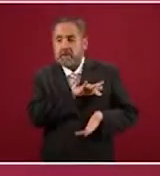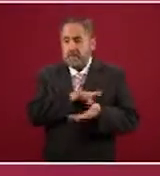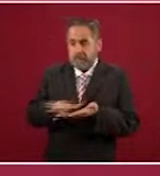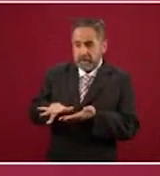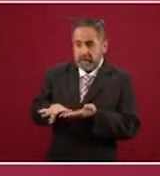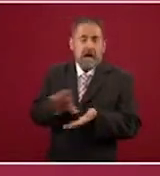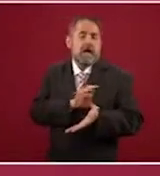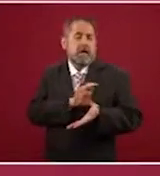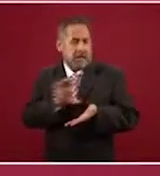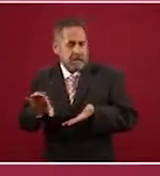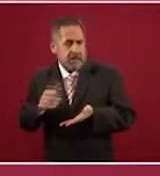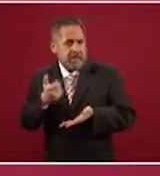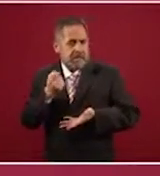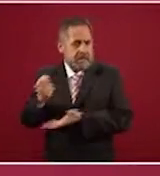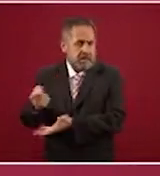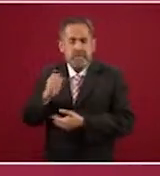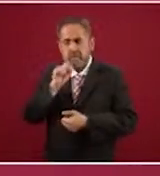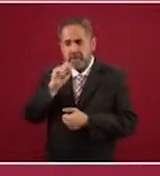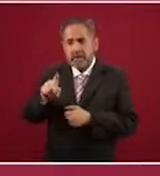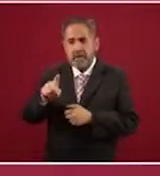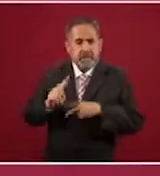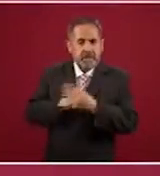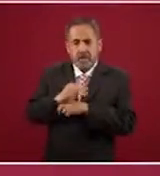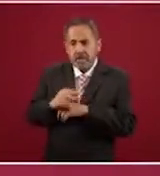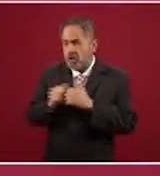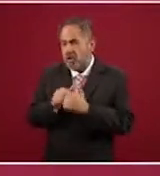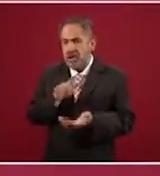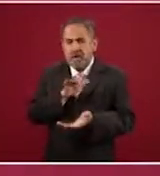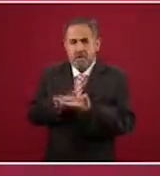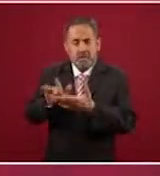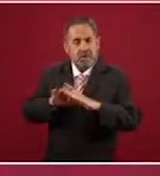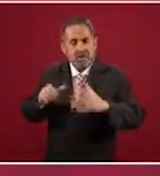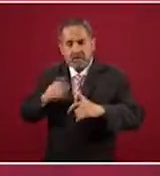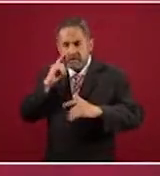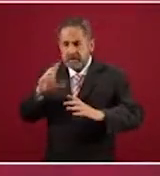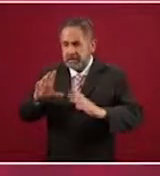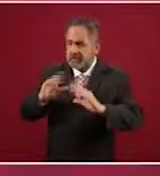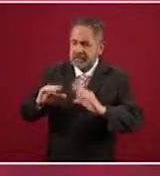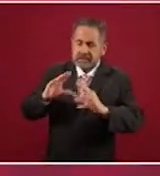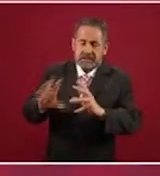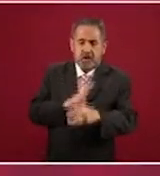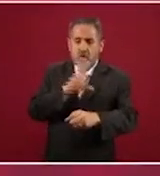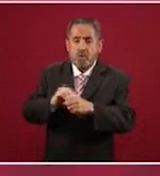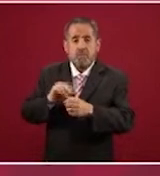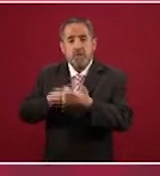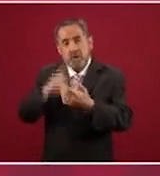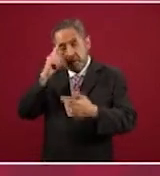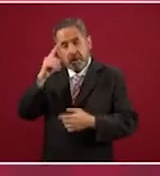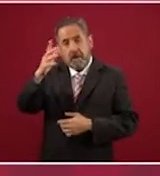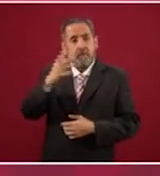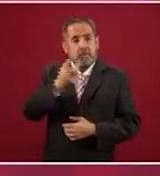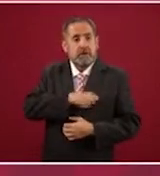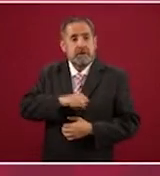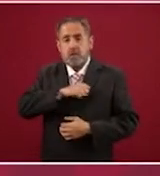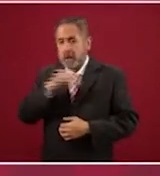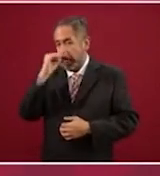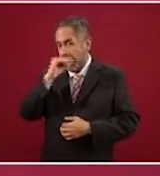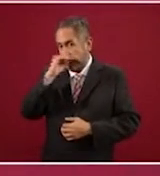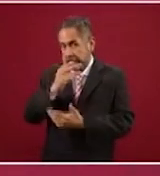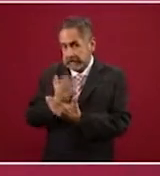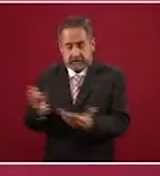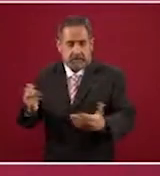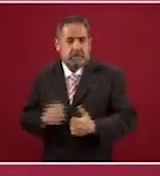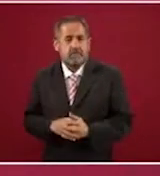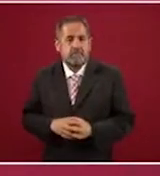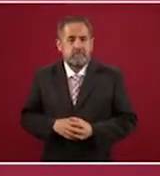económicos, sino también con todo el apoyo en esta formación integral para que la salud sea gratuita. En el caso de la Ciudad de México,